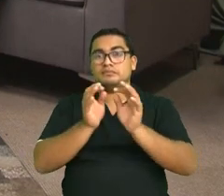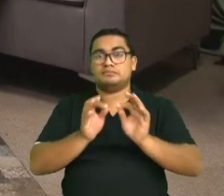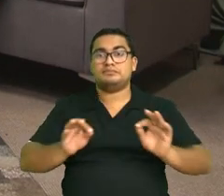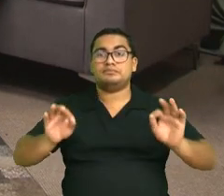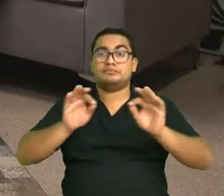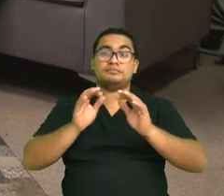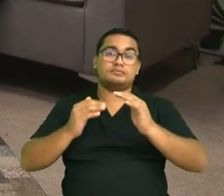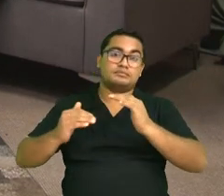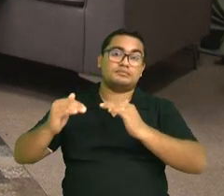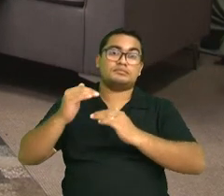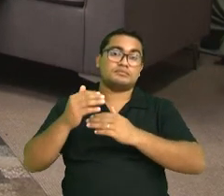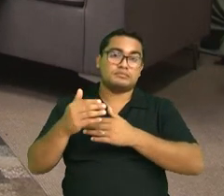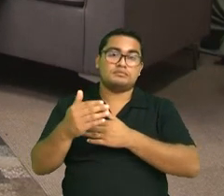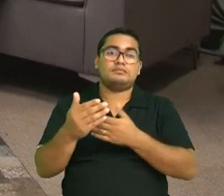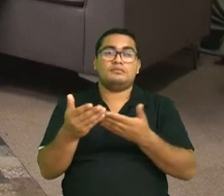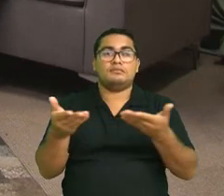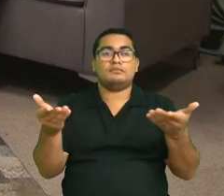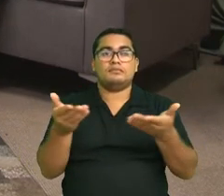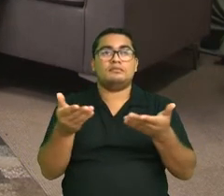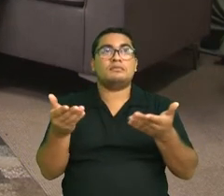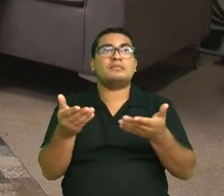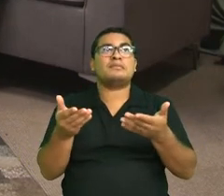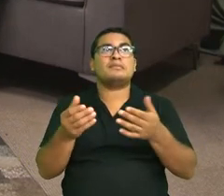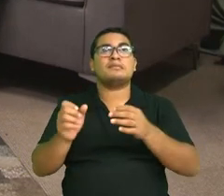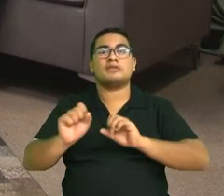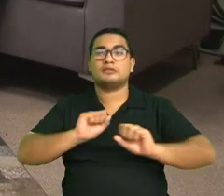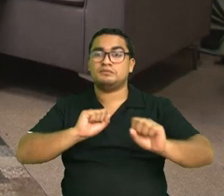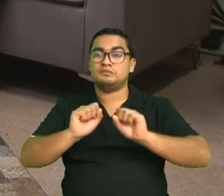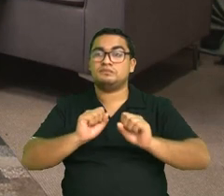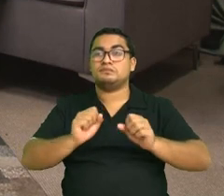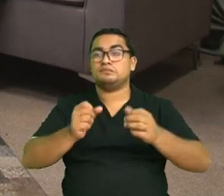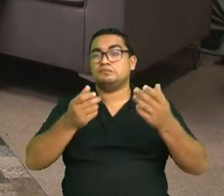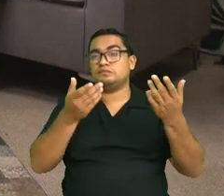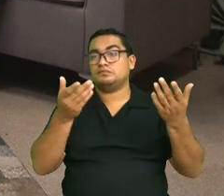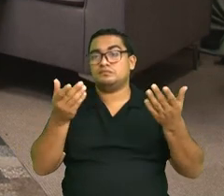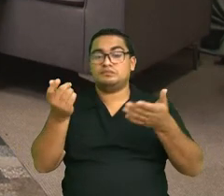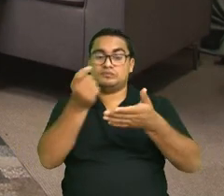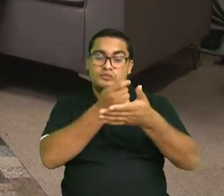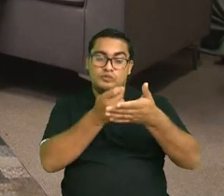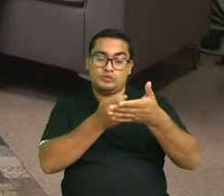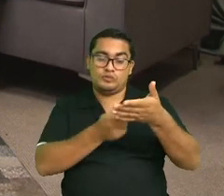allá de desarrollar habilidades, que puede ser la pintura,